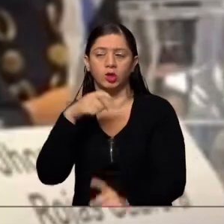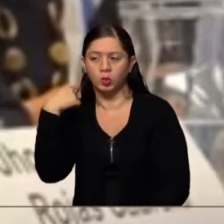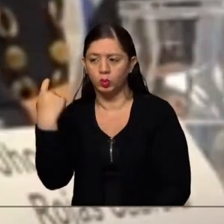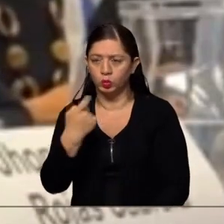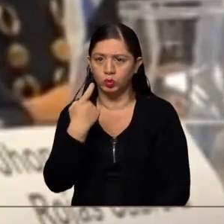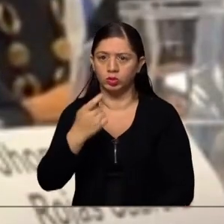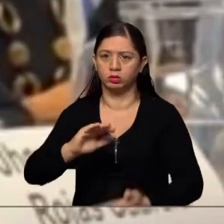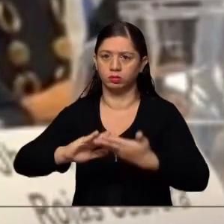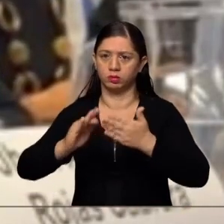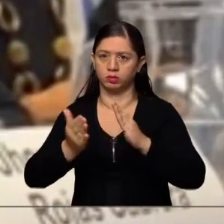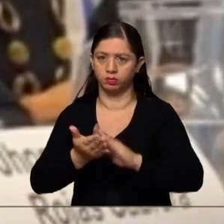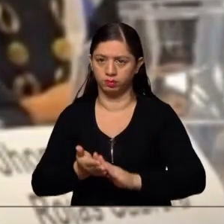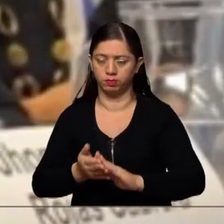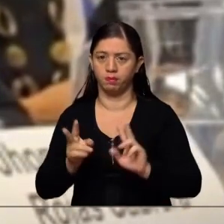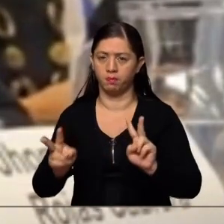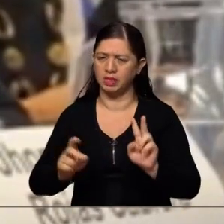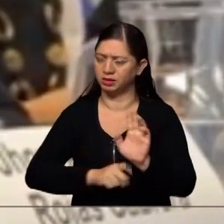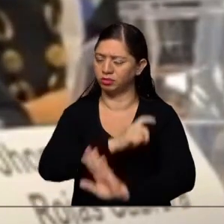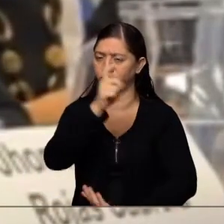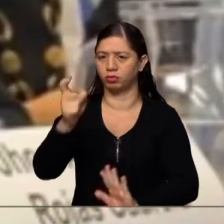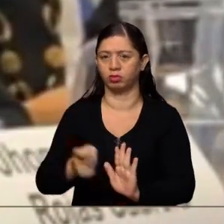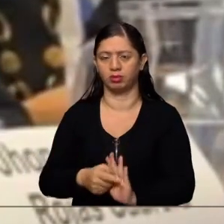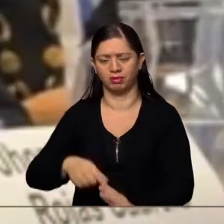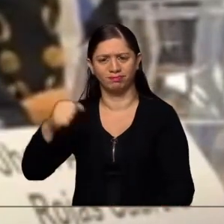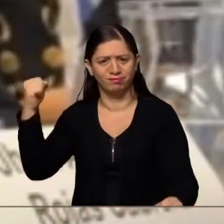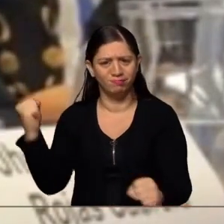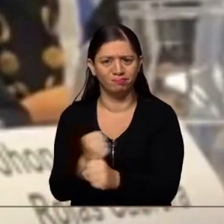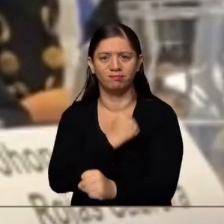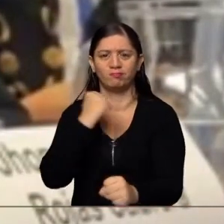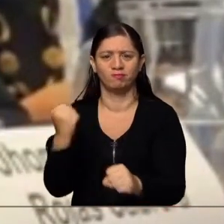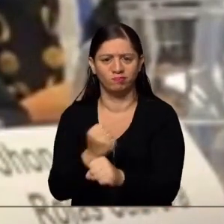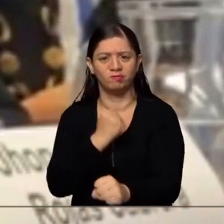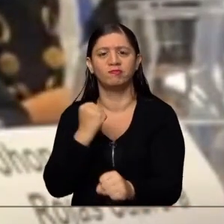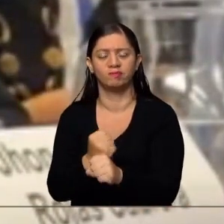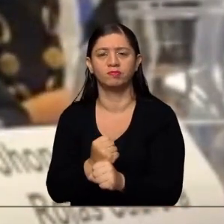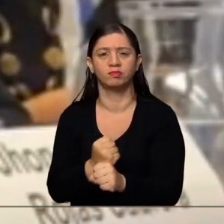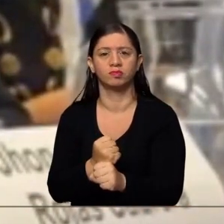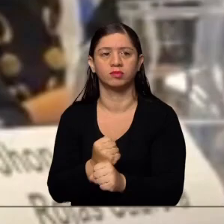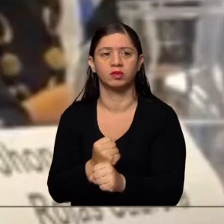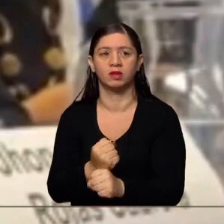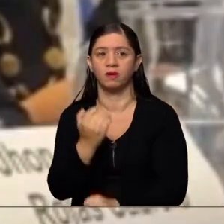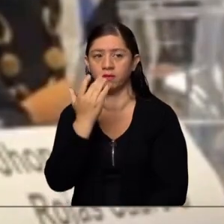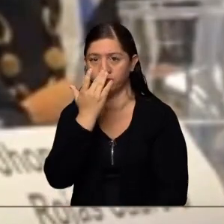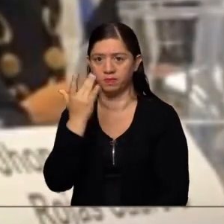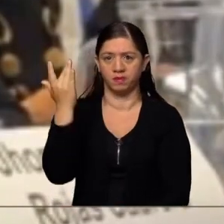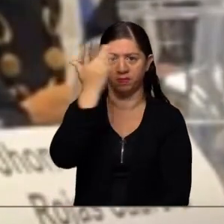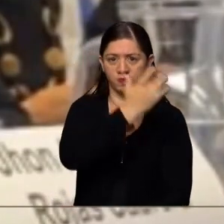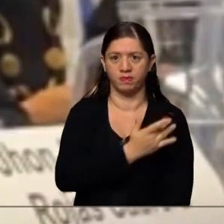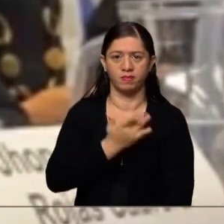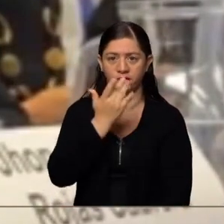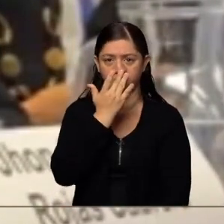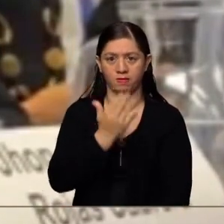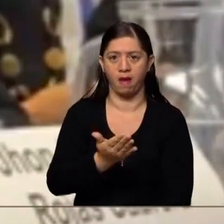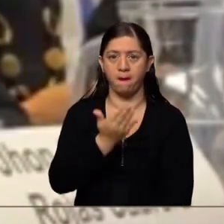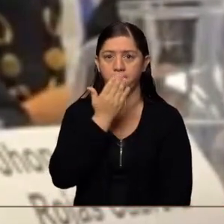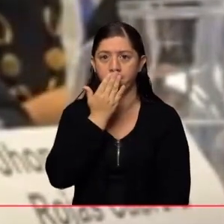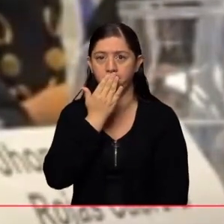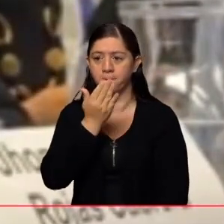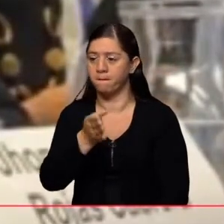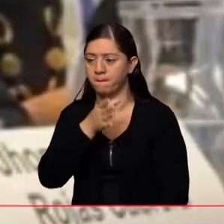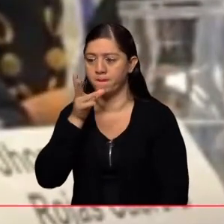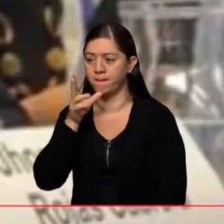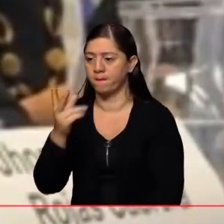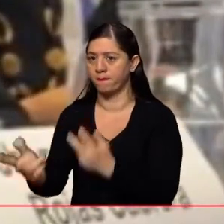de la paz total. En eso trabajaremos para que nuestros afro, nuestros indígenas, nuestros